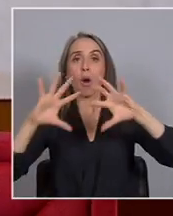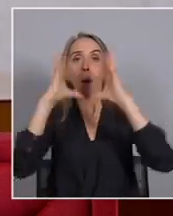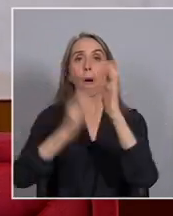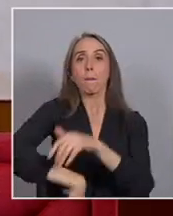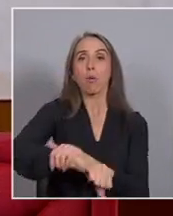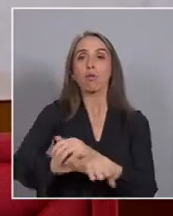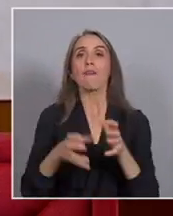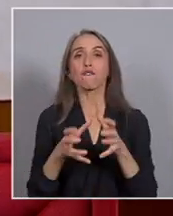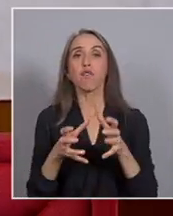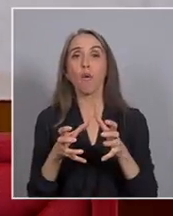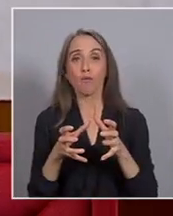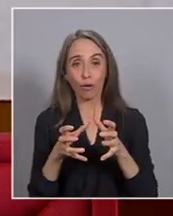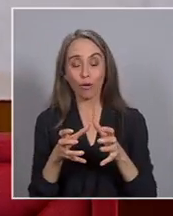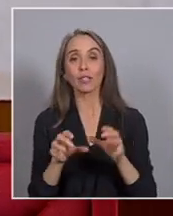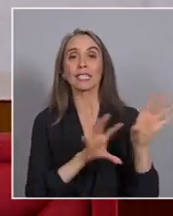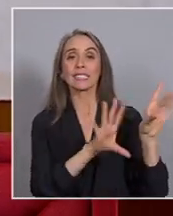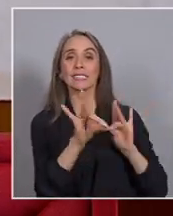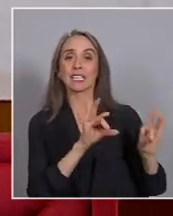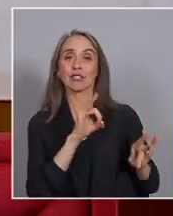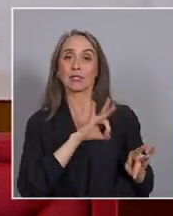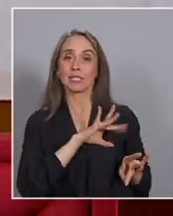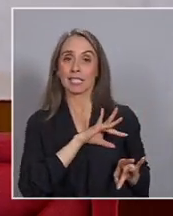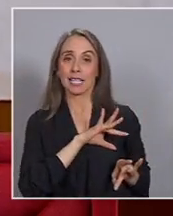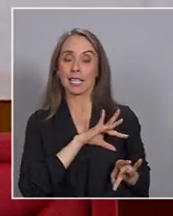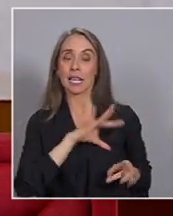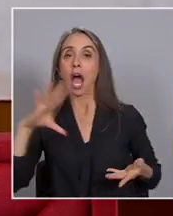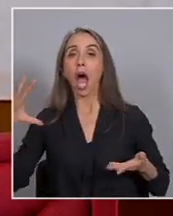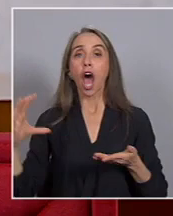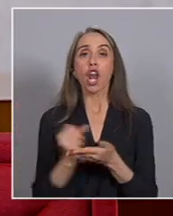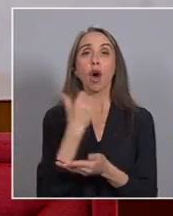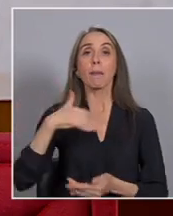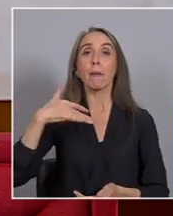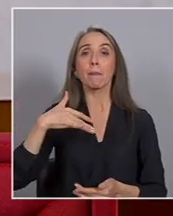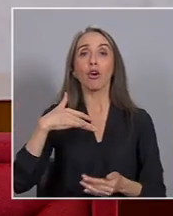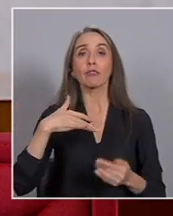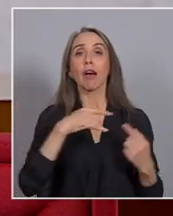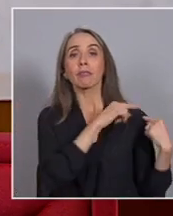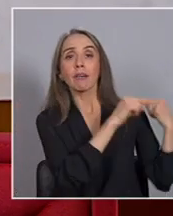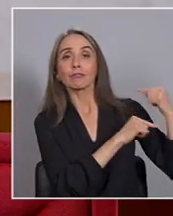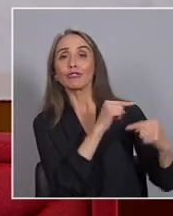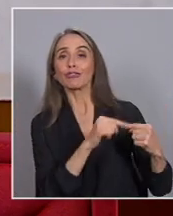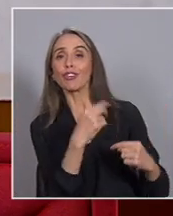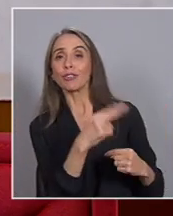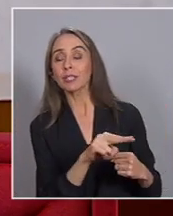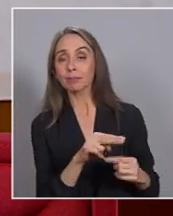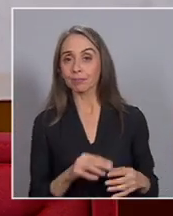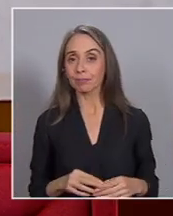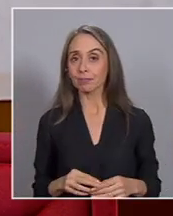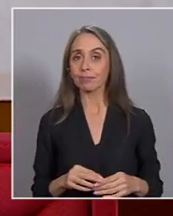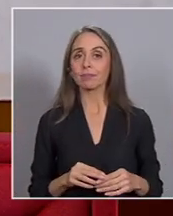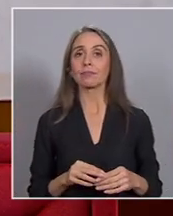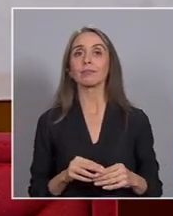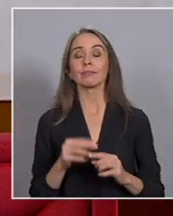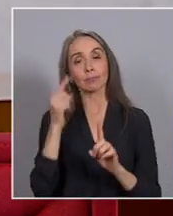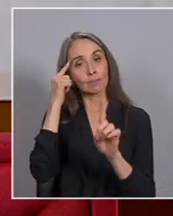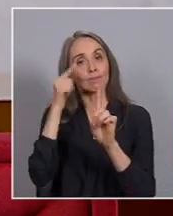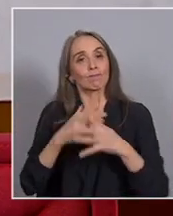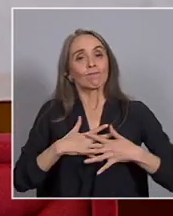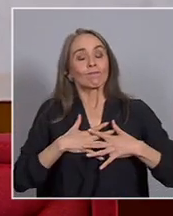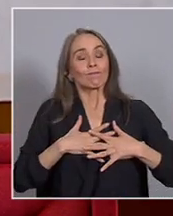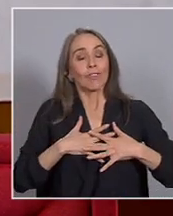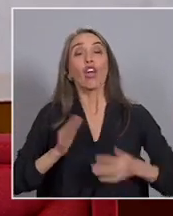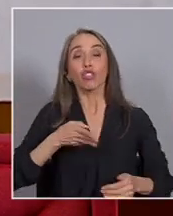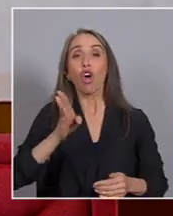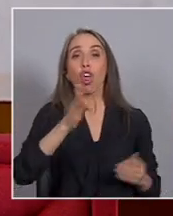de fútbol en donde nuestra selección tuvo el logro más importante de su trayectoria. Y ese espíritu, creo,